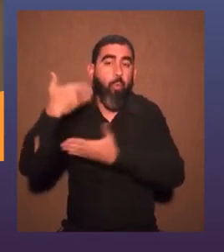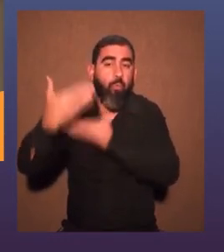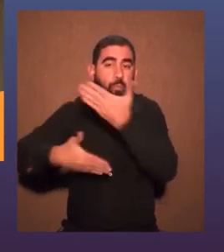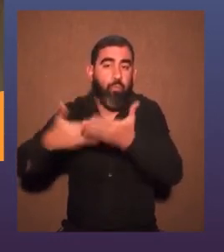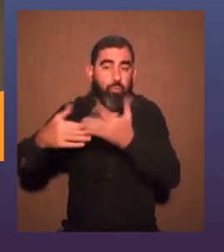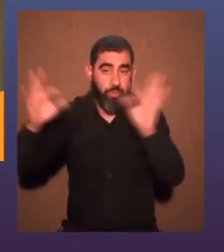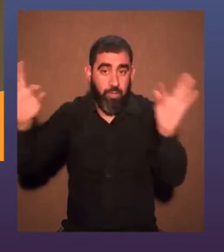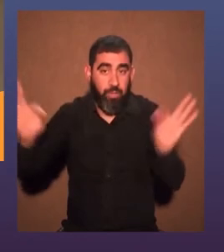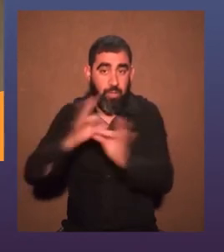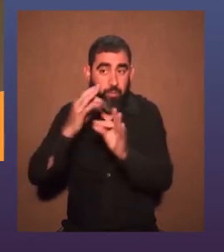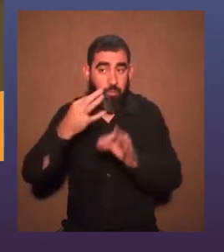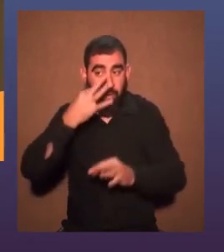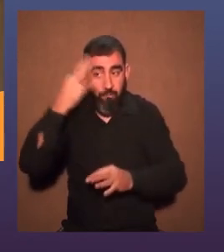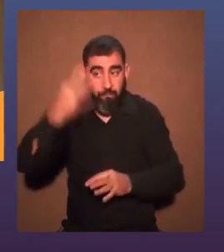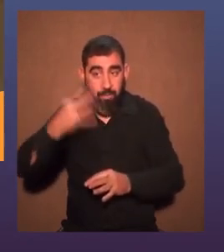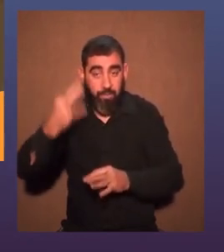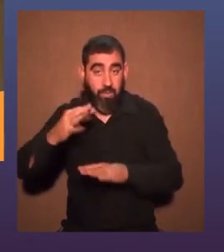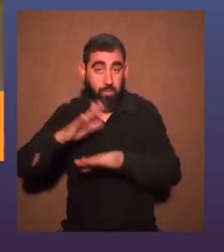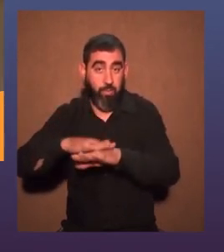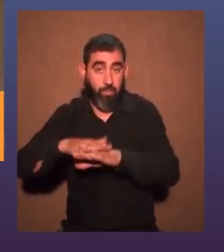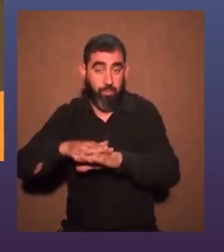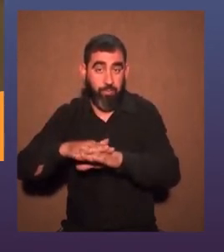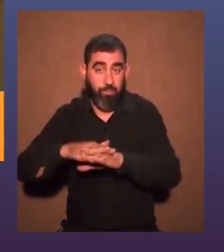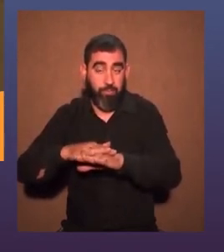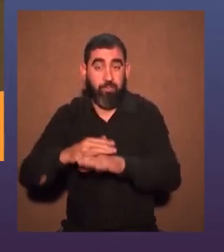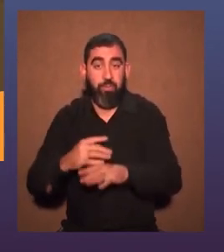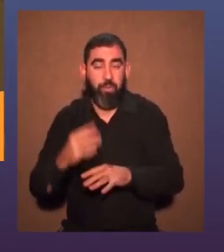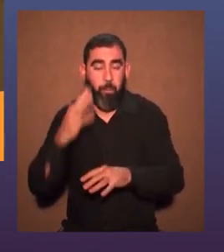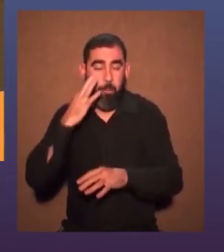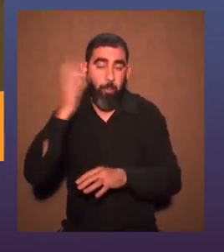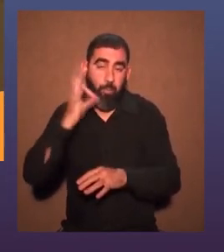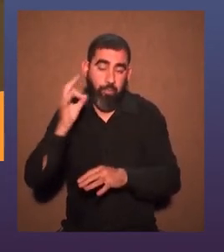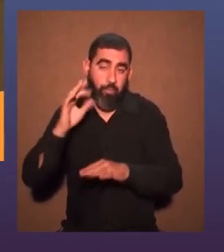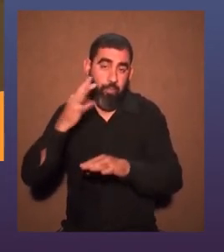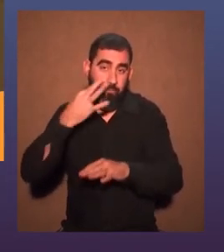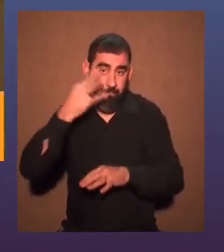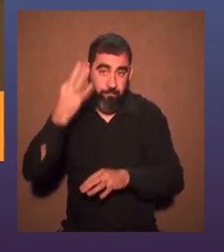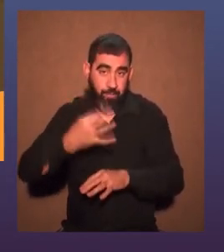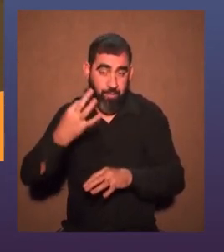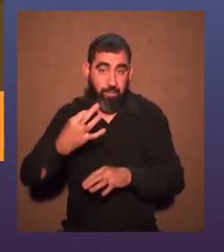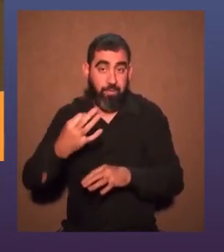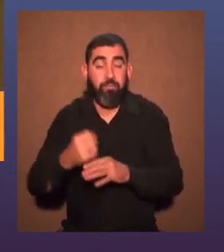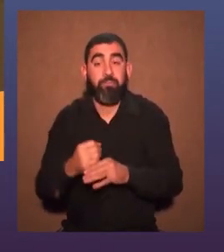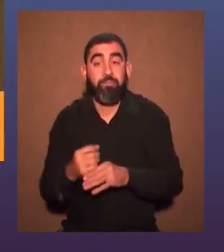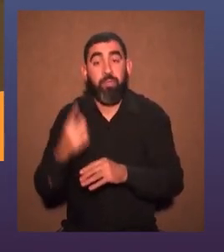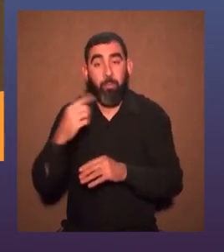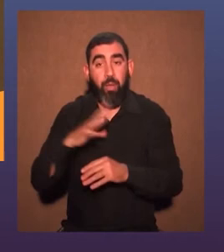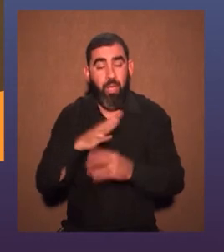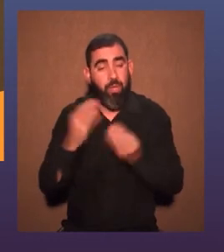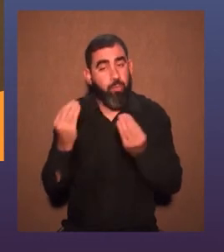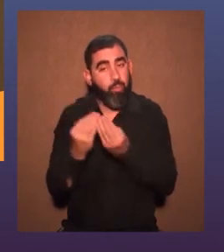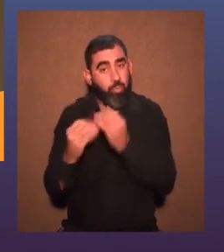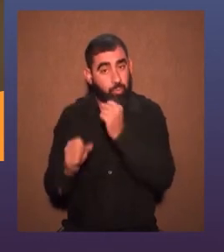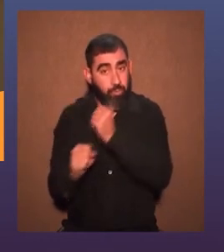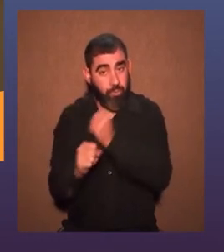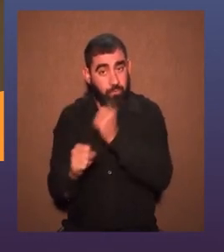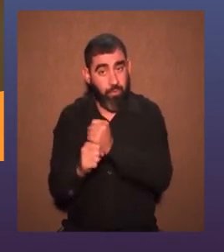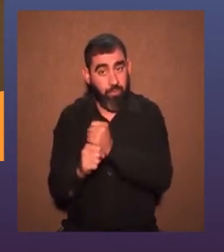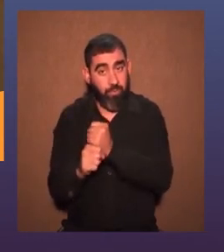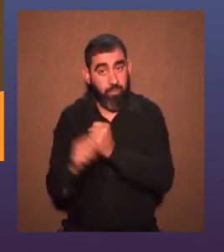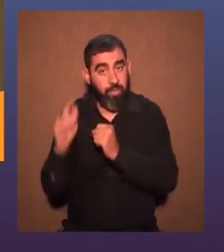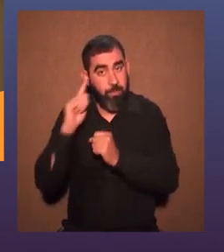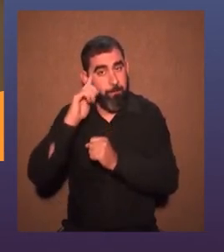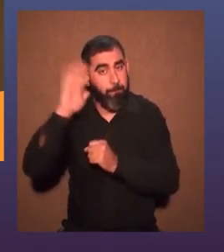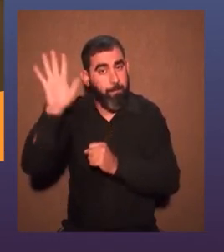la música en la realidad, o por, bueno, en una realidad provisoria, por lo menos, pero hay mucho de trabajo que es